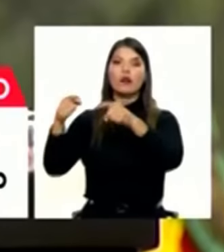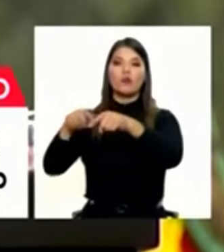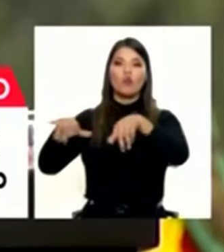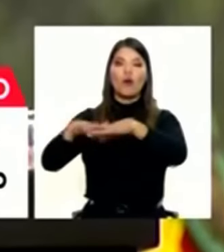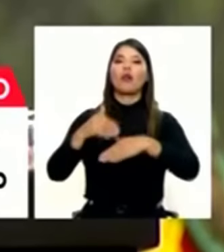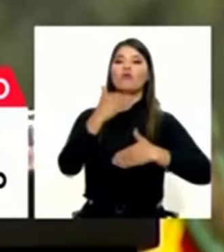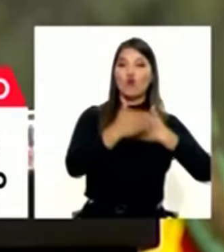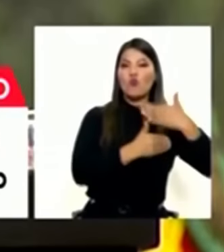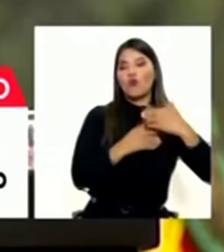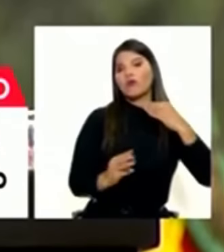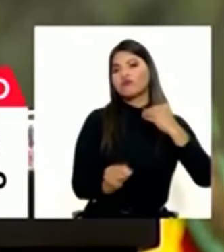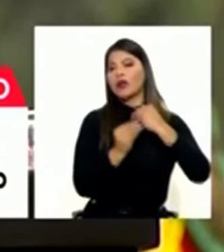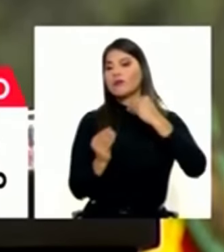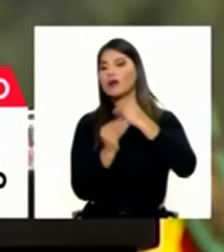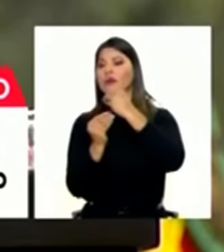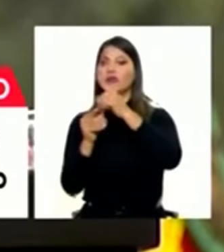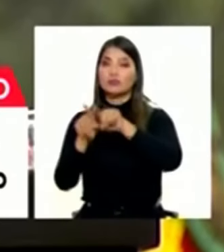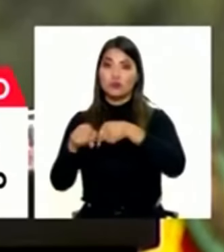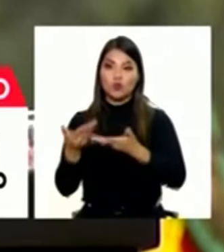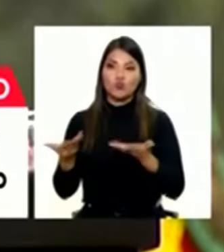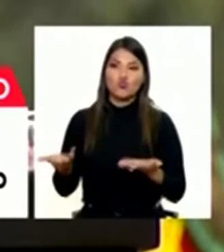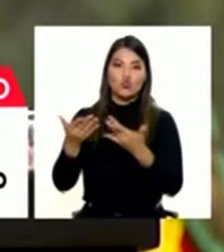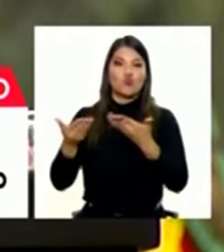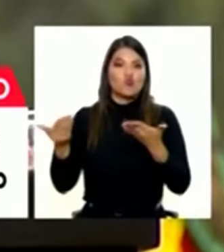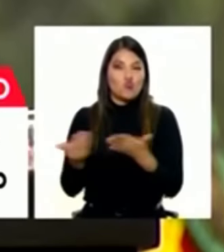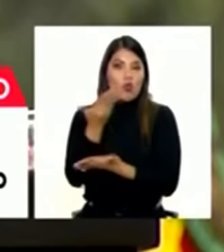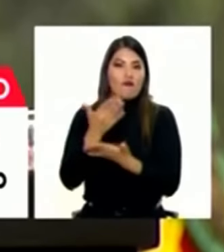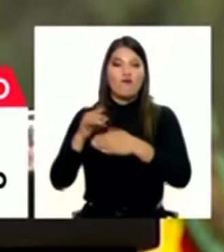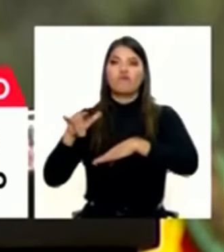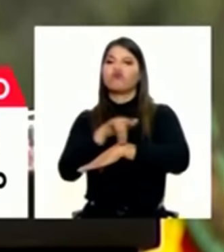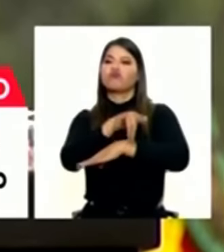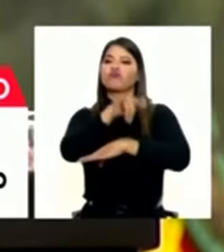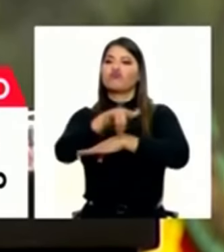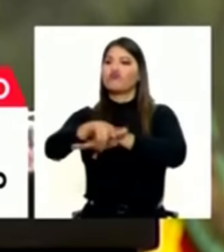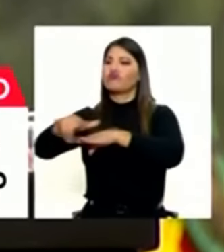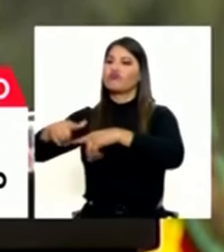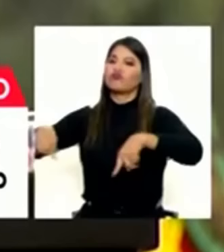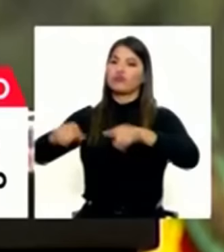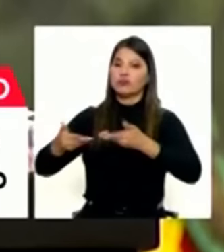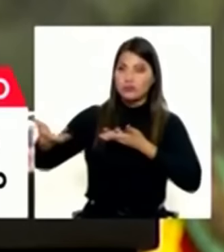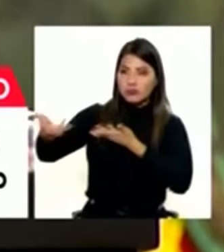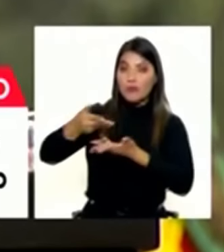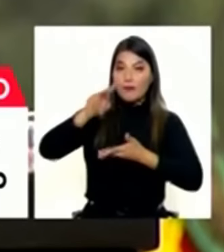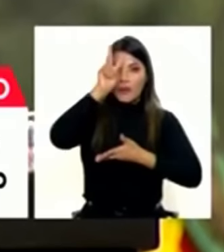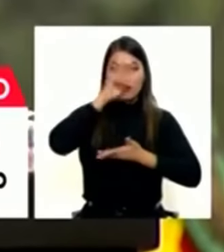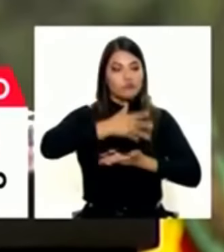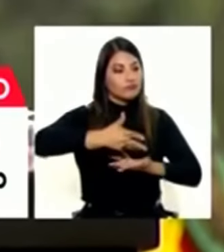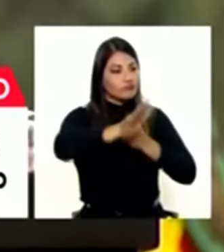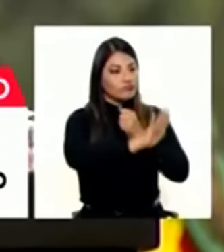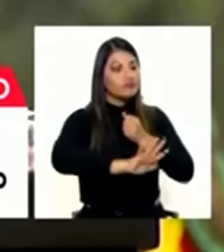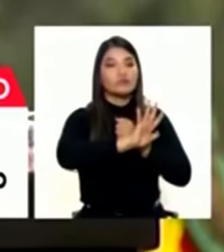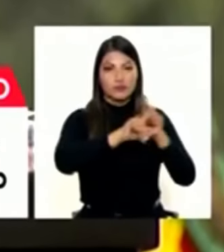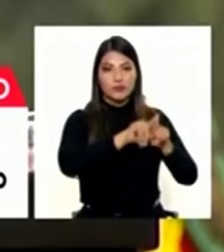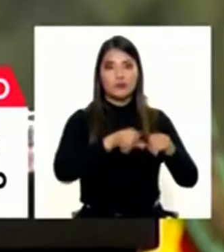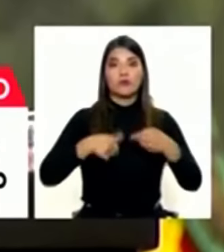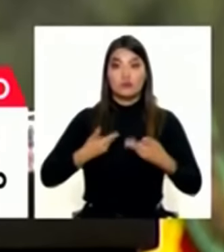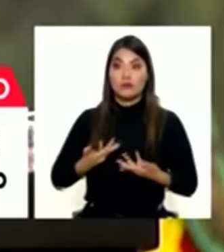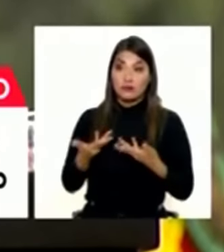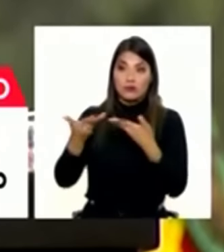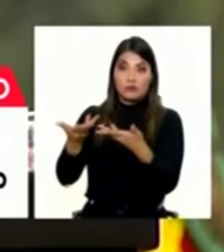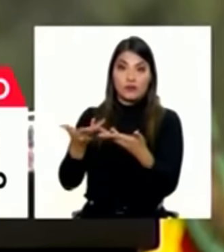avances en materia de incorporación de nuevas unidades al servicio del país. Hemos puesto en